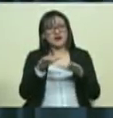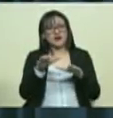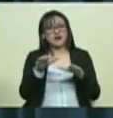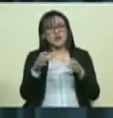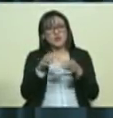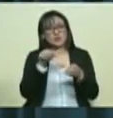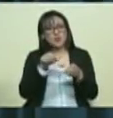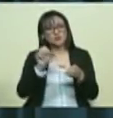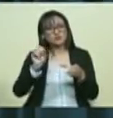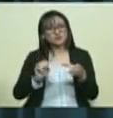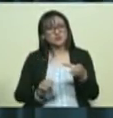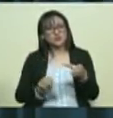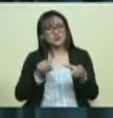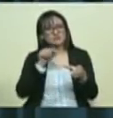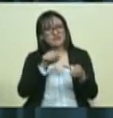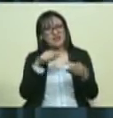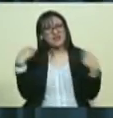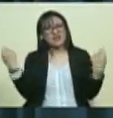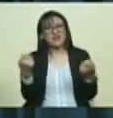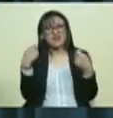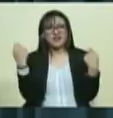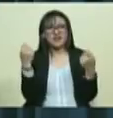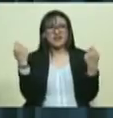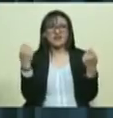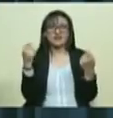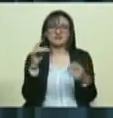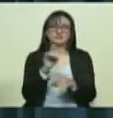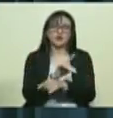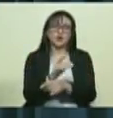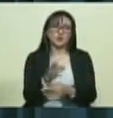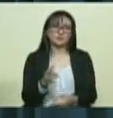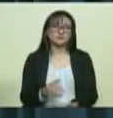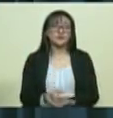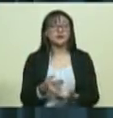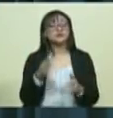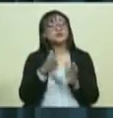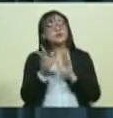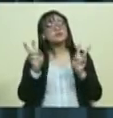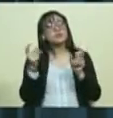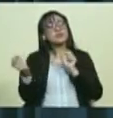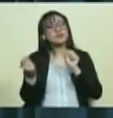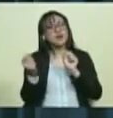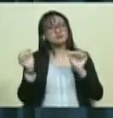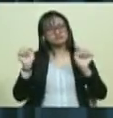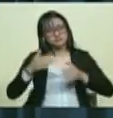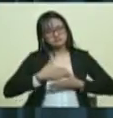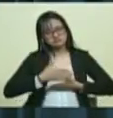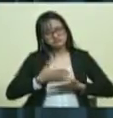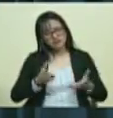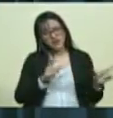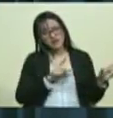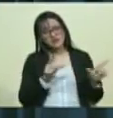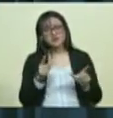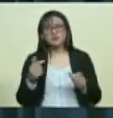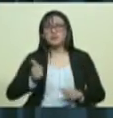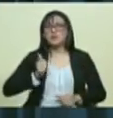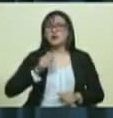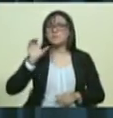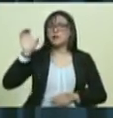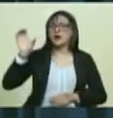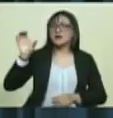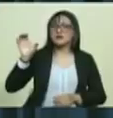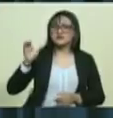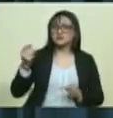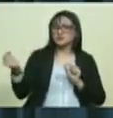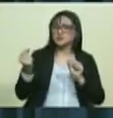quien esté haciendo ese tipo de planteamiento en cuanto al diálogo estamos listos para dialogar con cualquier país del mundo que quiera